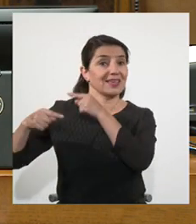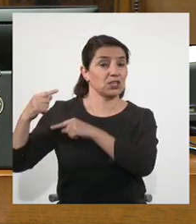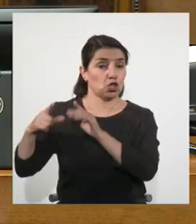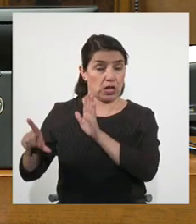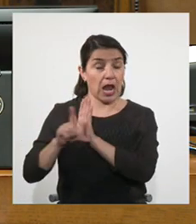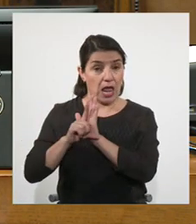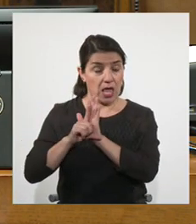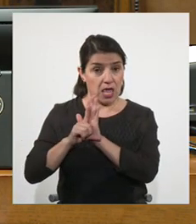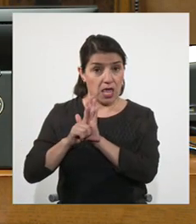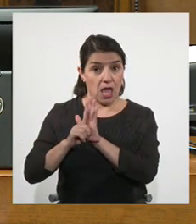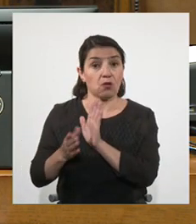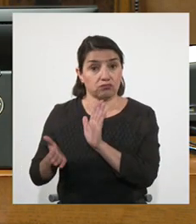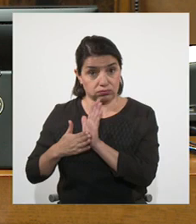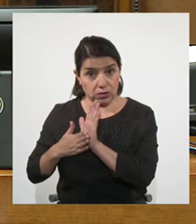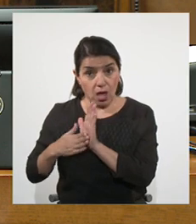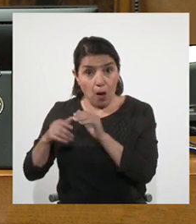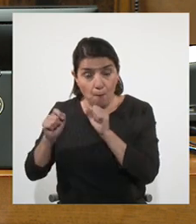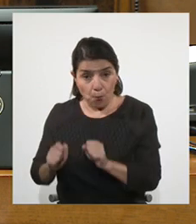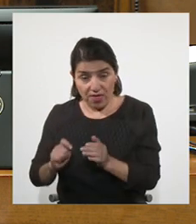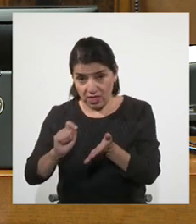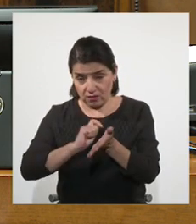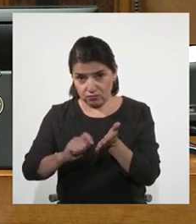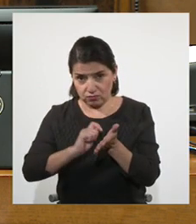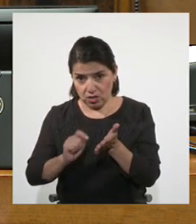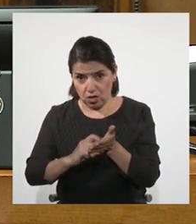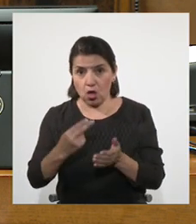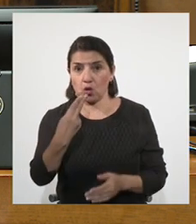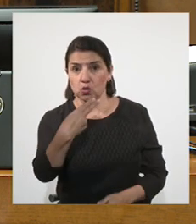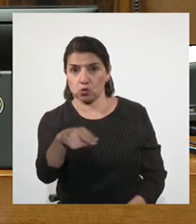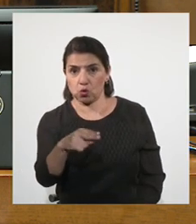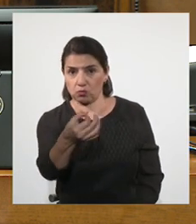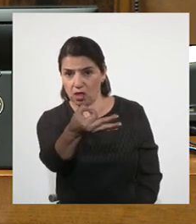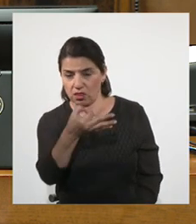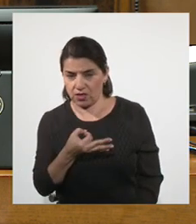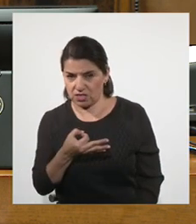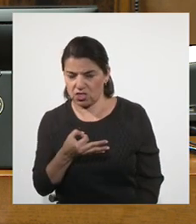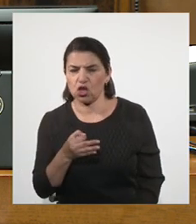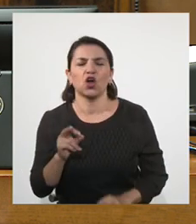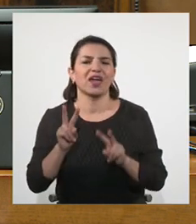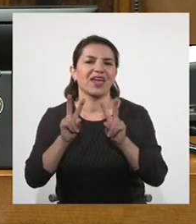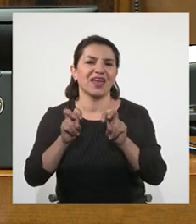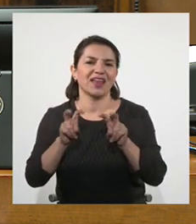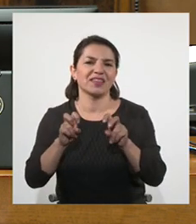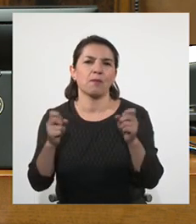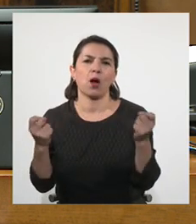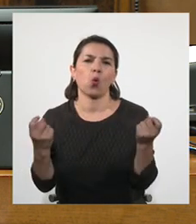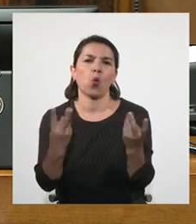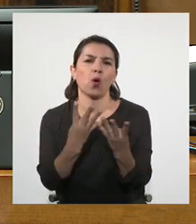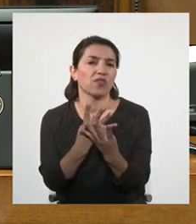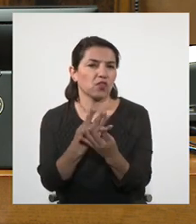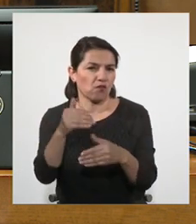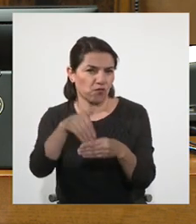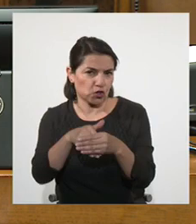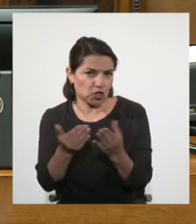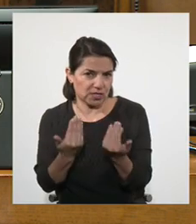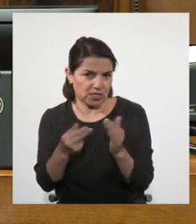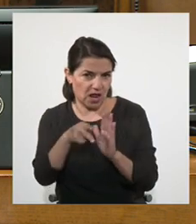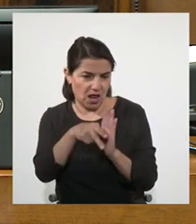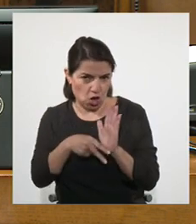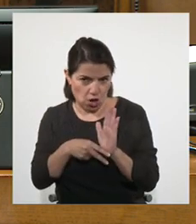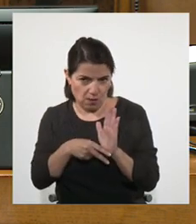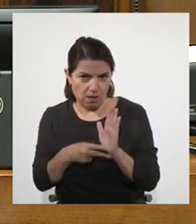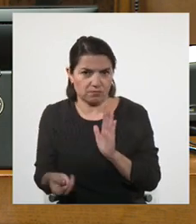quedar consignada su intervención respecto del quórum que requeriría la norma. Muy bien, muchas